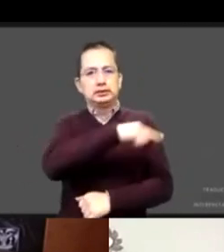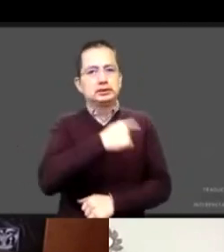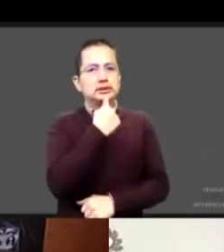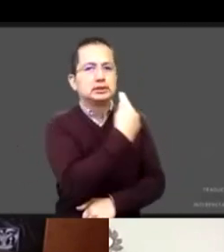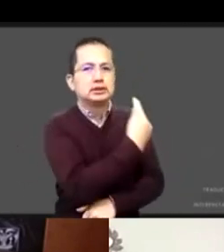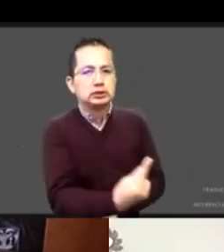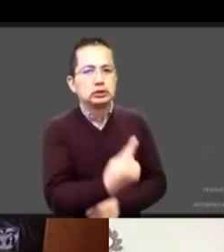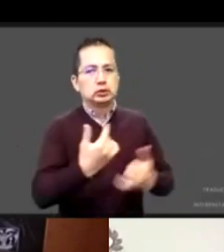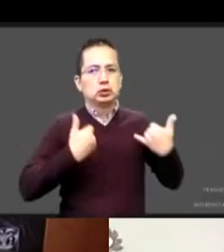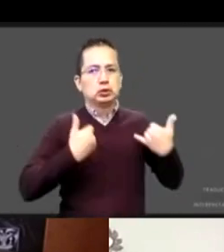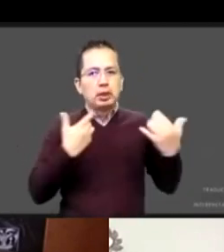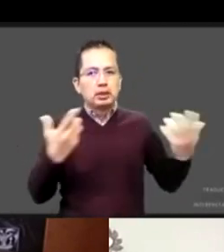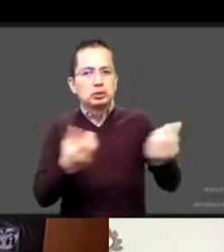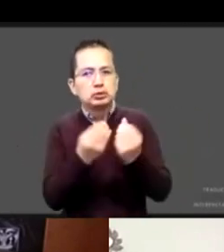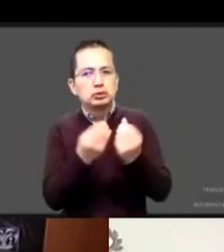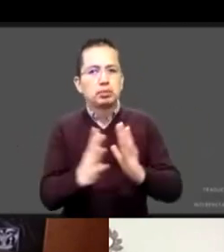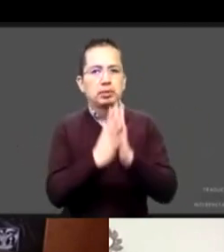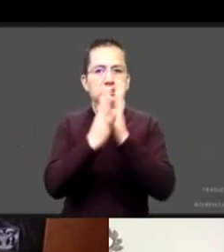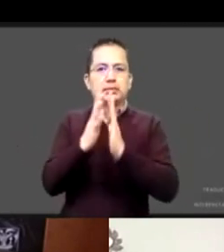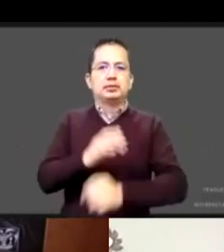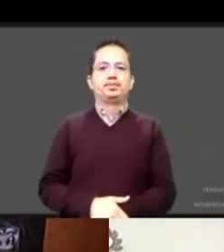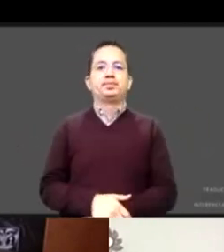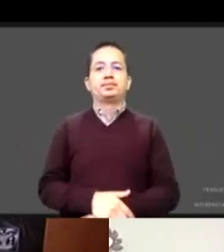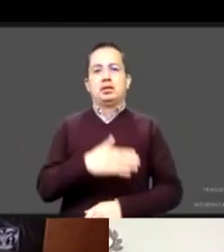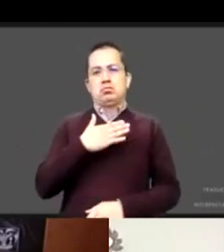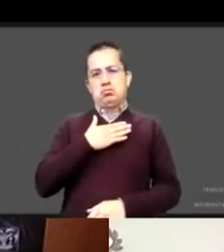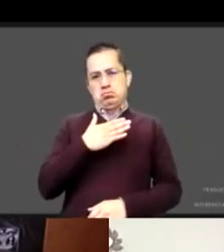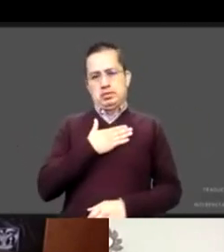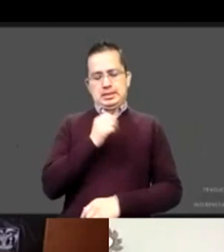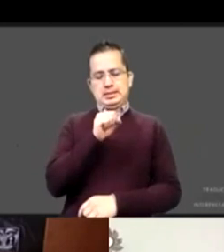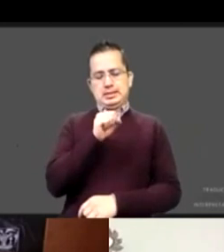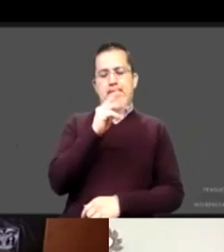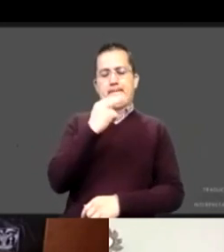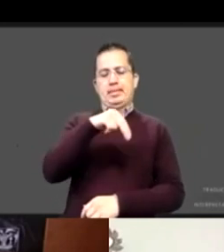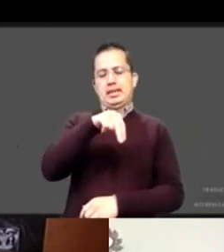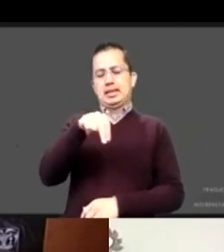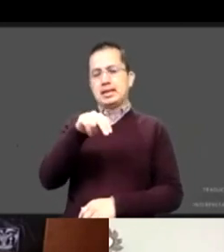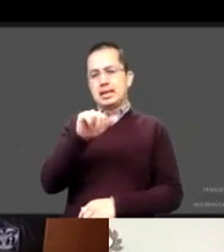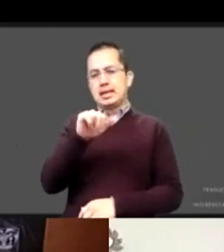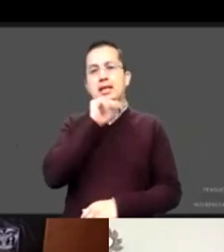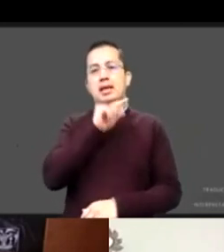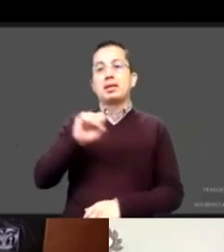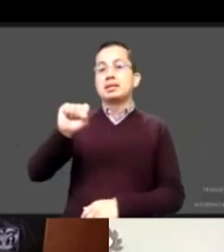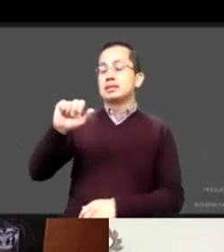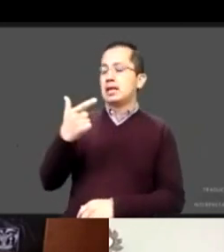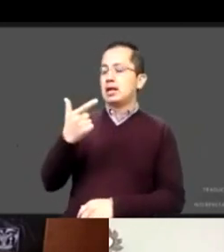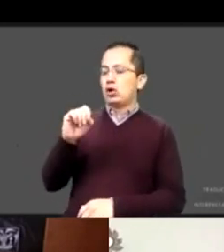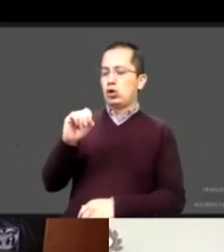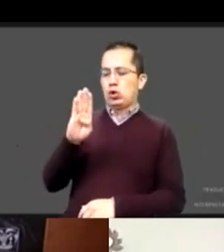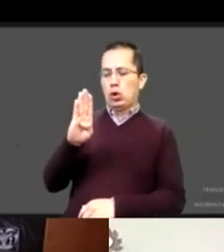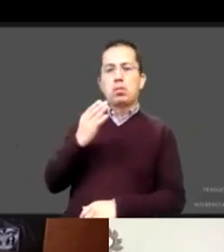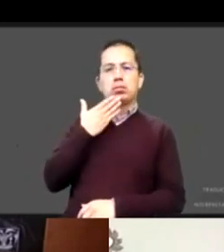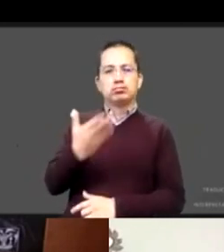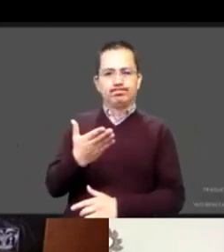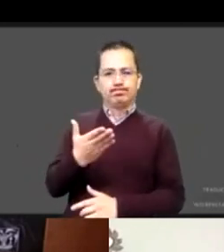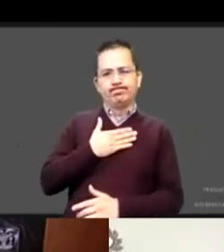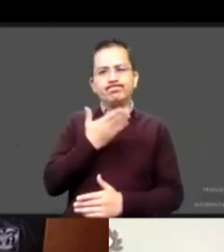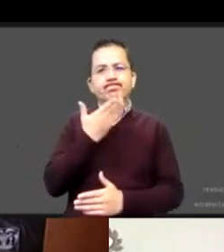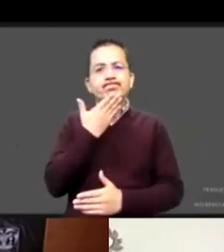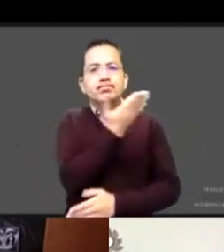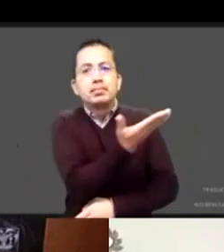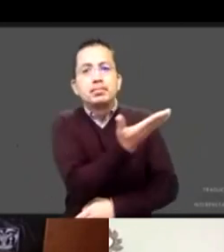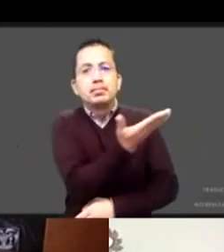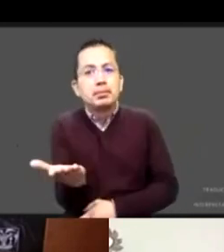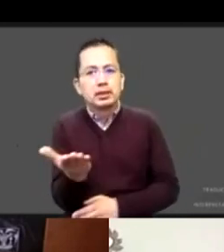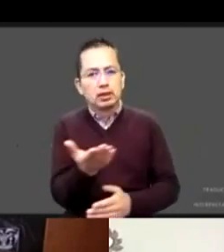CIPINA y la Dirección General de Asuntos Religiosos de SEGOP, les doy una cordial bienvenida al conversatorio número 26,